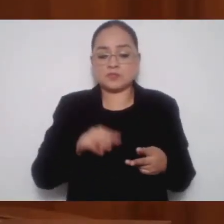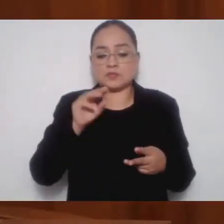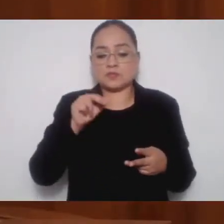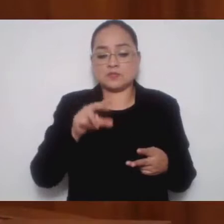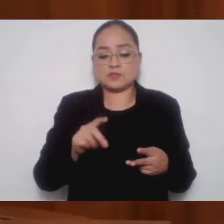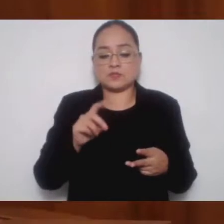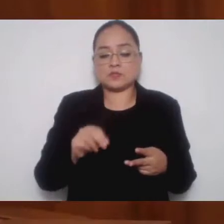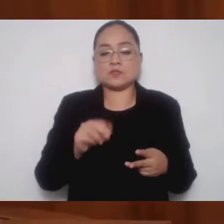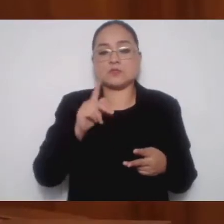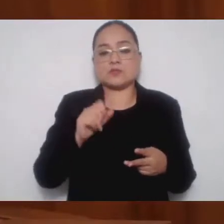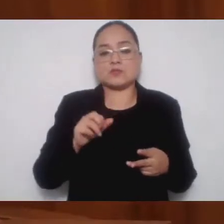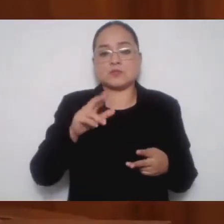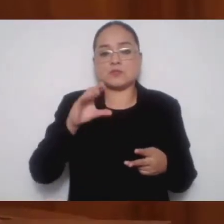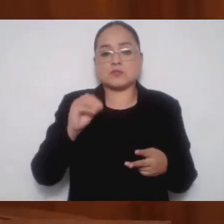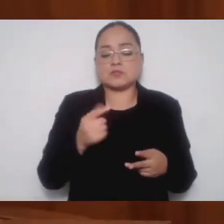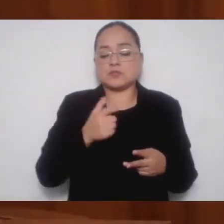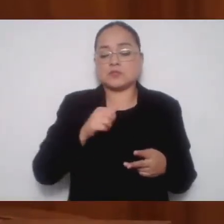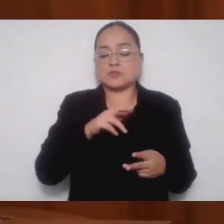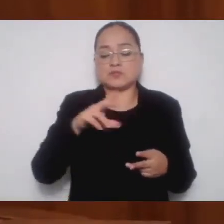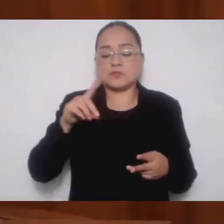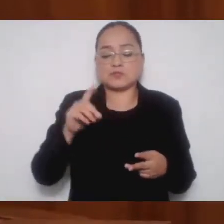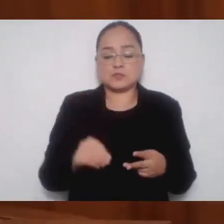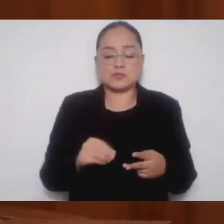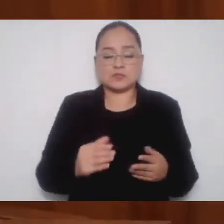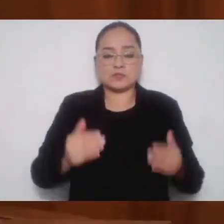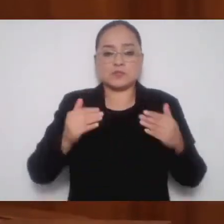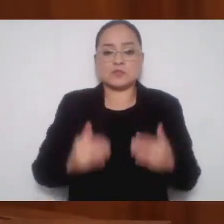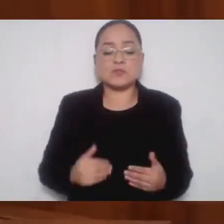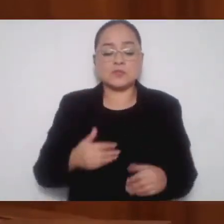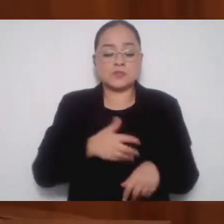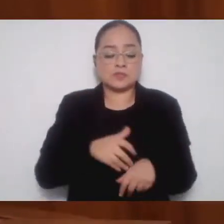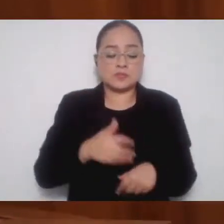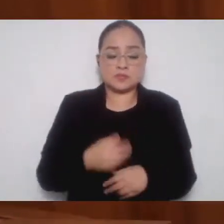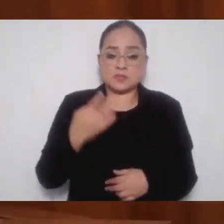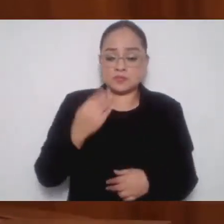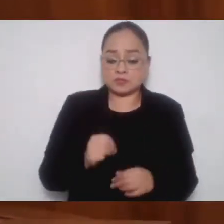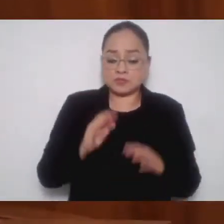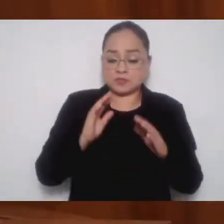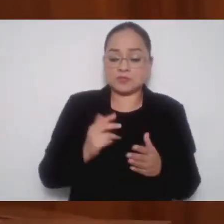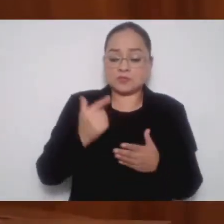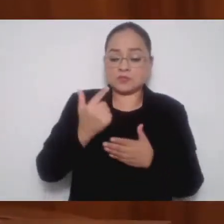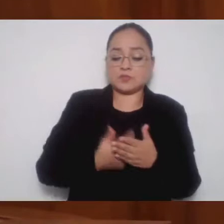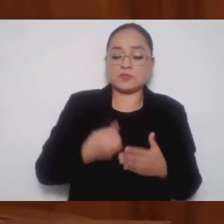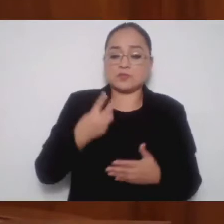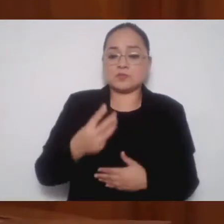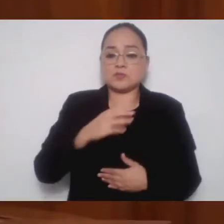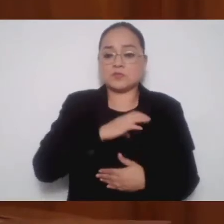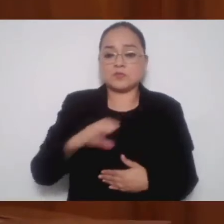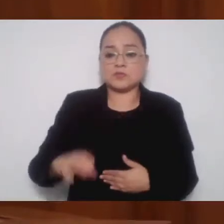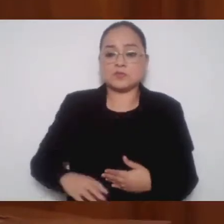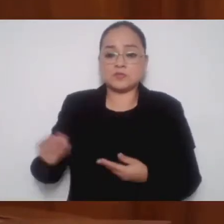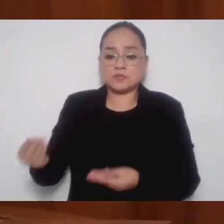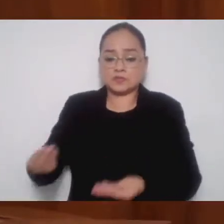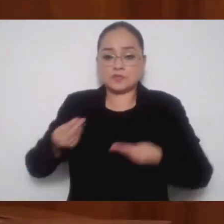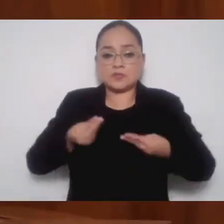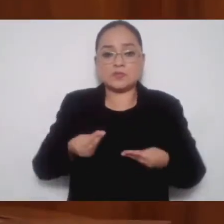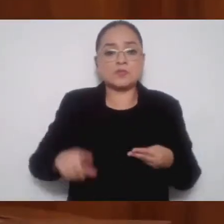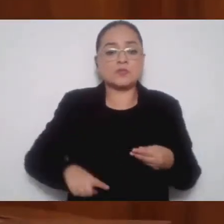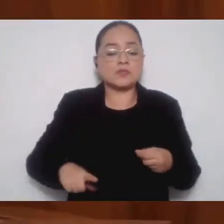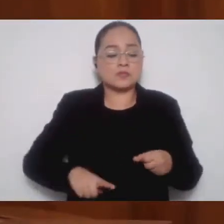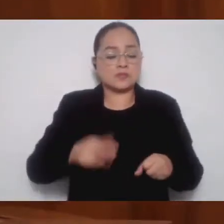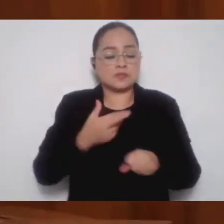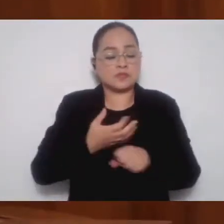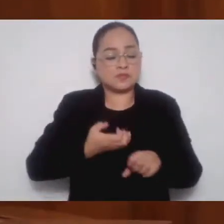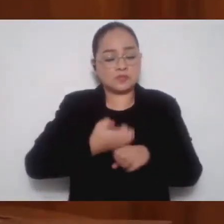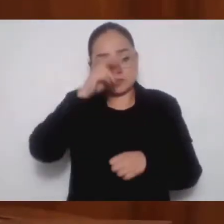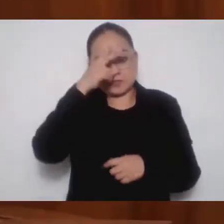Edmundo Porfirio Garrido Osorio. 9. Recibida la terna que envió el Ejecutivo